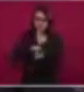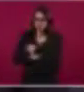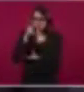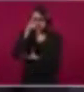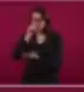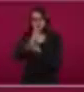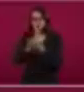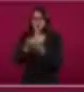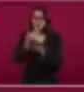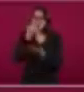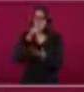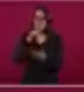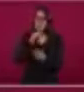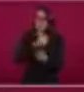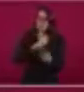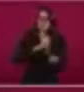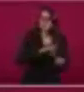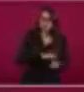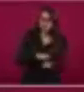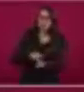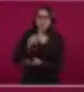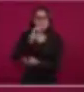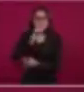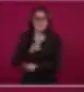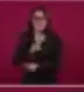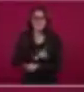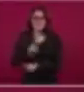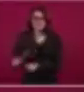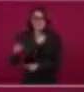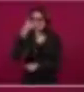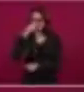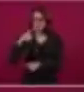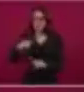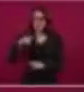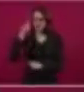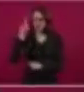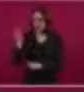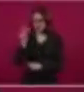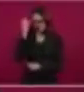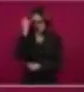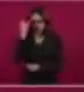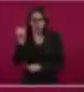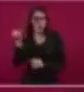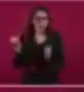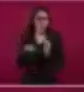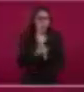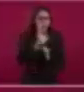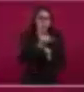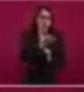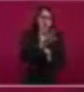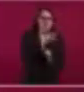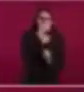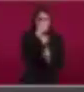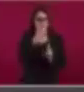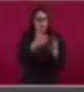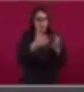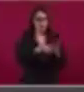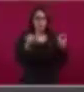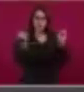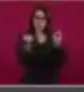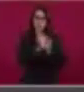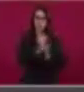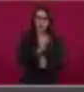lo mismo que para el indígena, para el afromexicano. La pensión es a